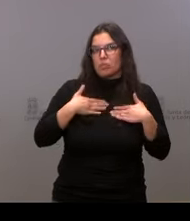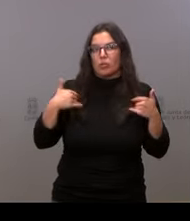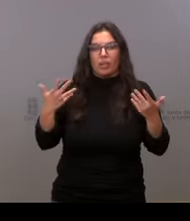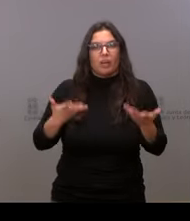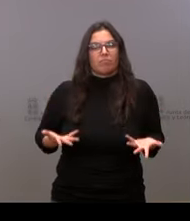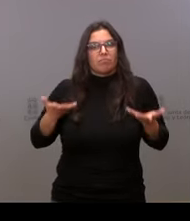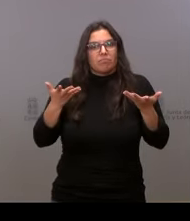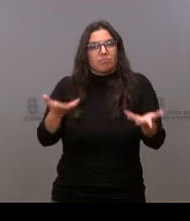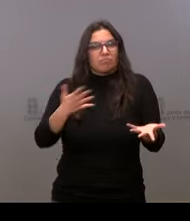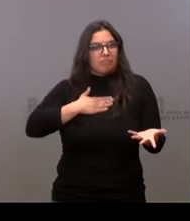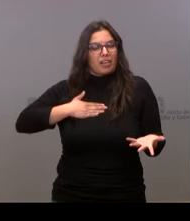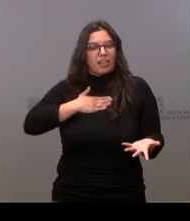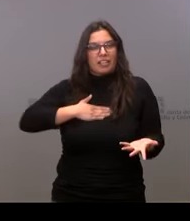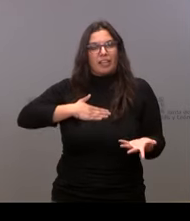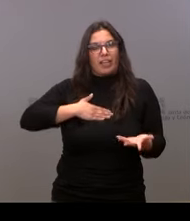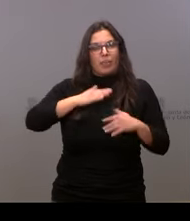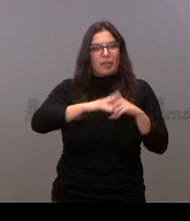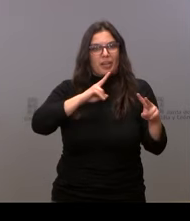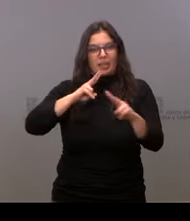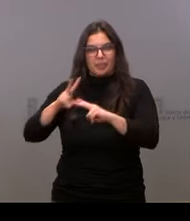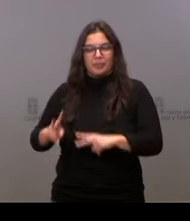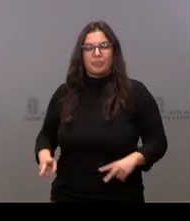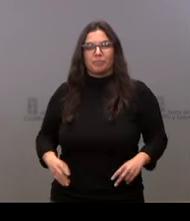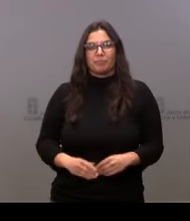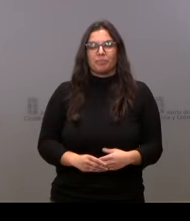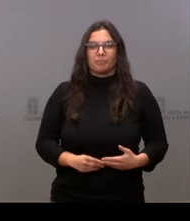con gusto para atender las preguntas